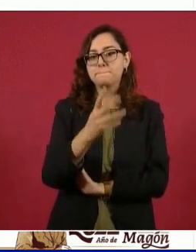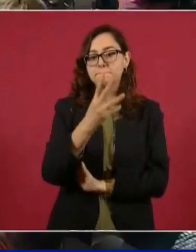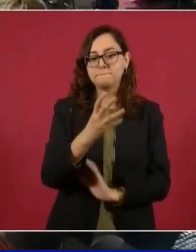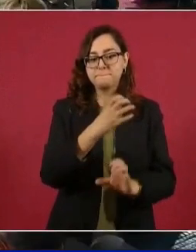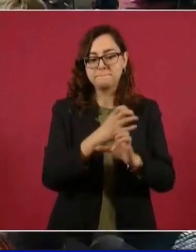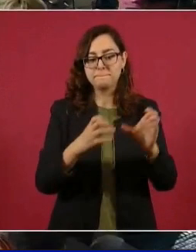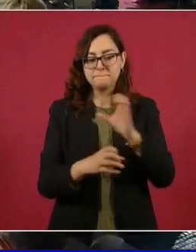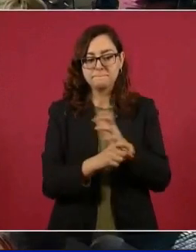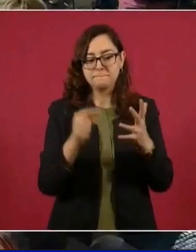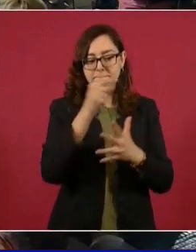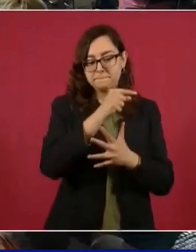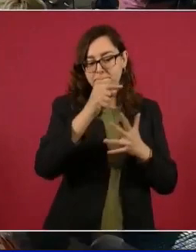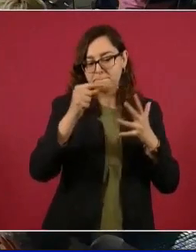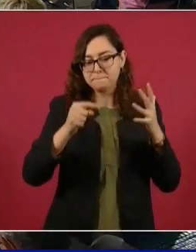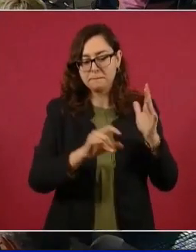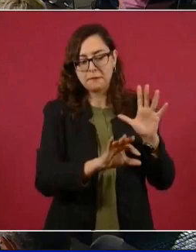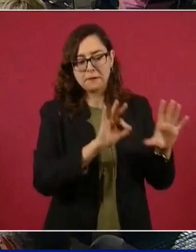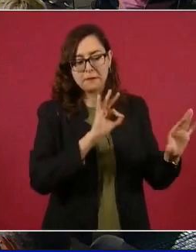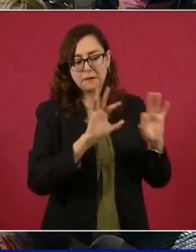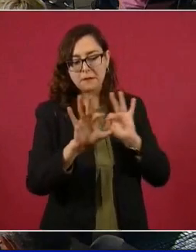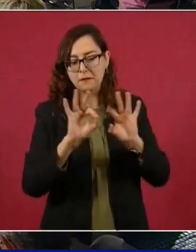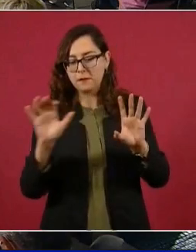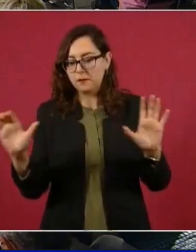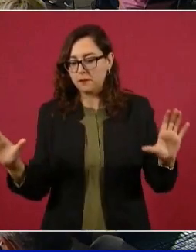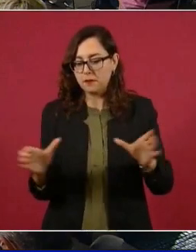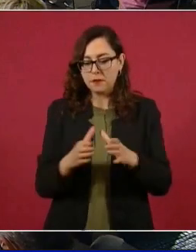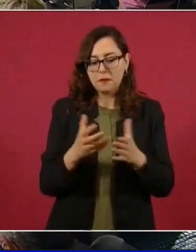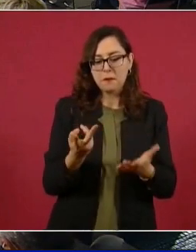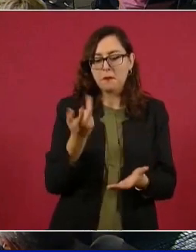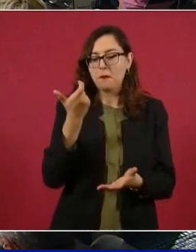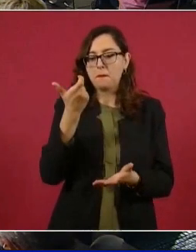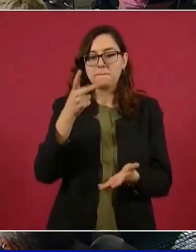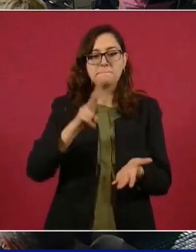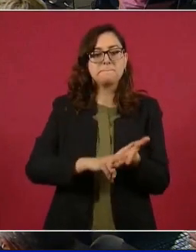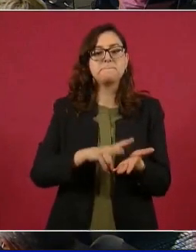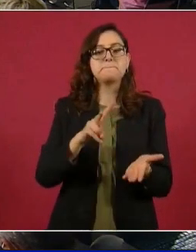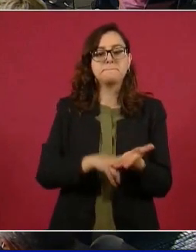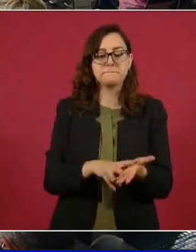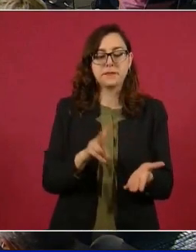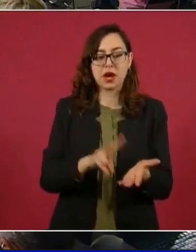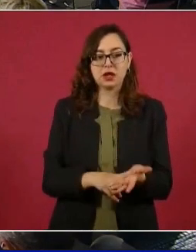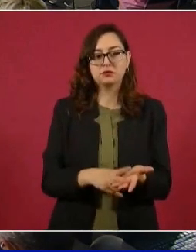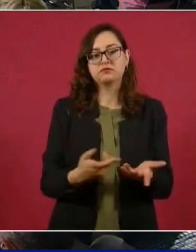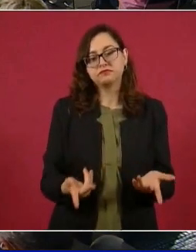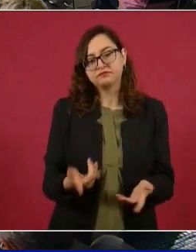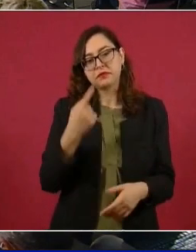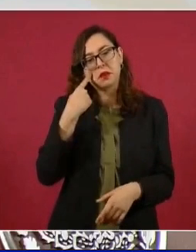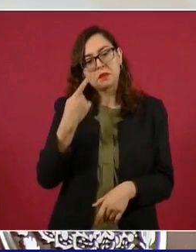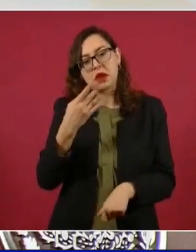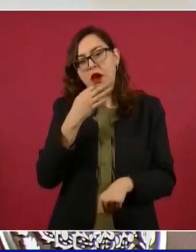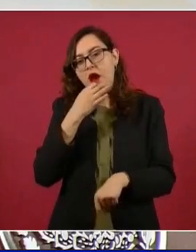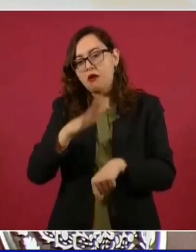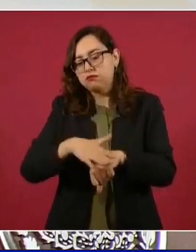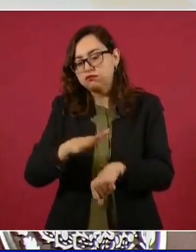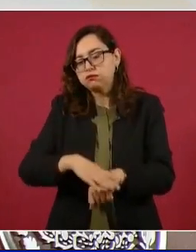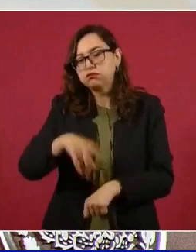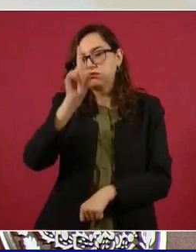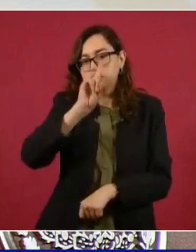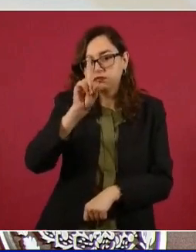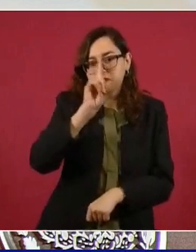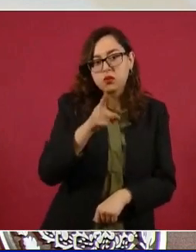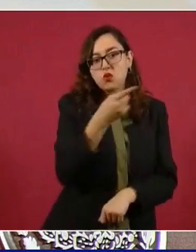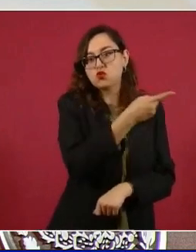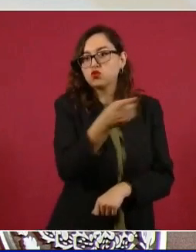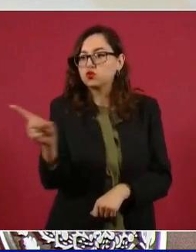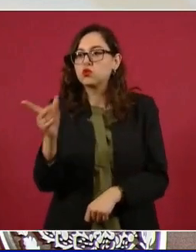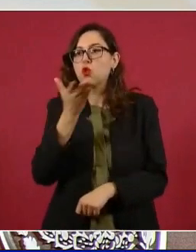hacer el comentario, y esto es para que quienes van a hacer el mandado en la semana, quienes van a las compras de la